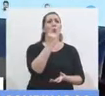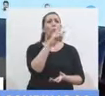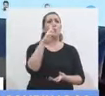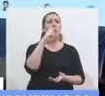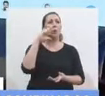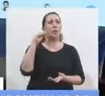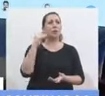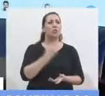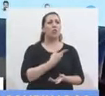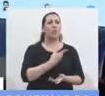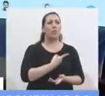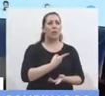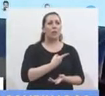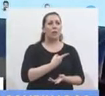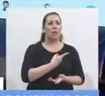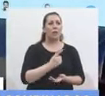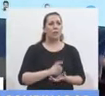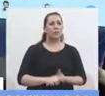Bullrich.